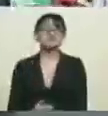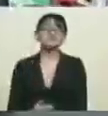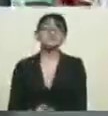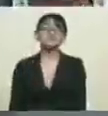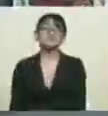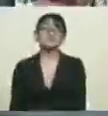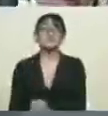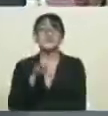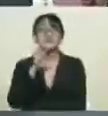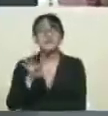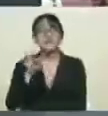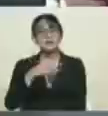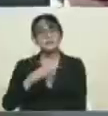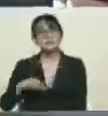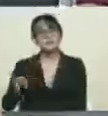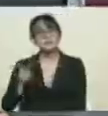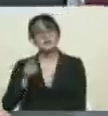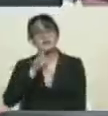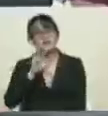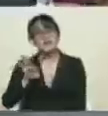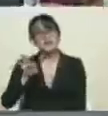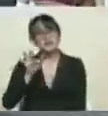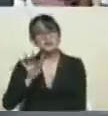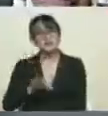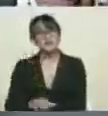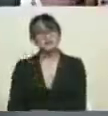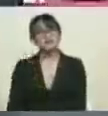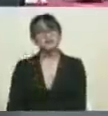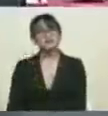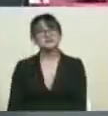¿Quién elige el presidente en Venezuela?